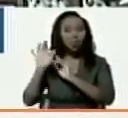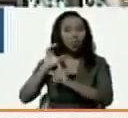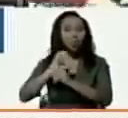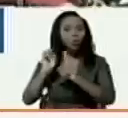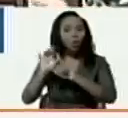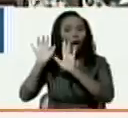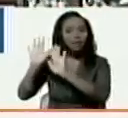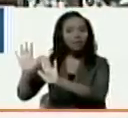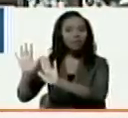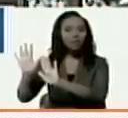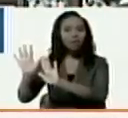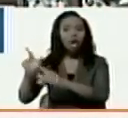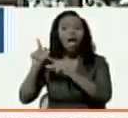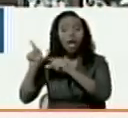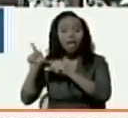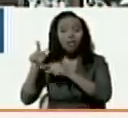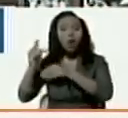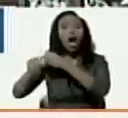Eso lo hacen en Brasil.